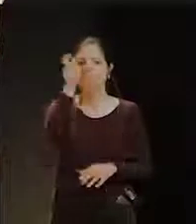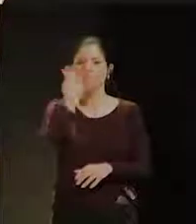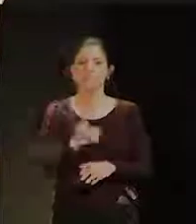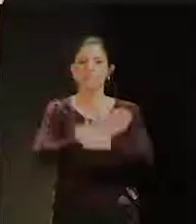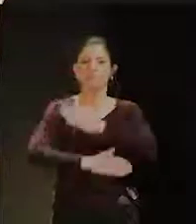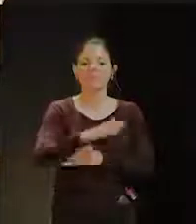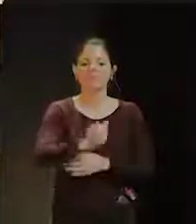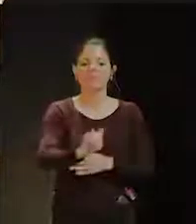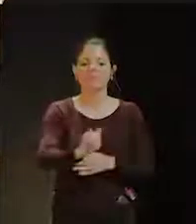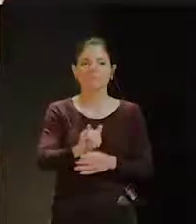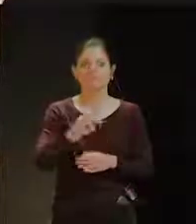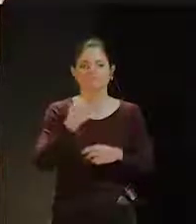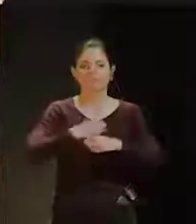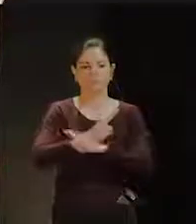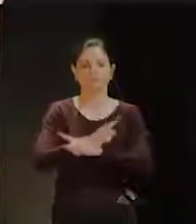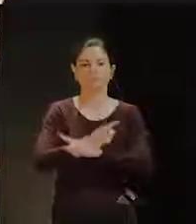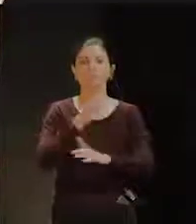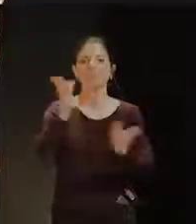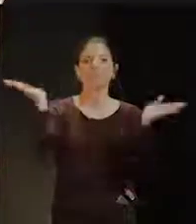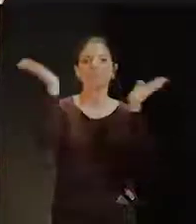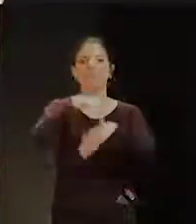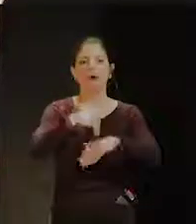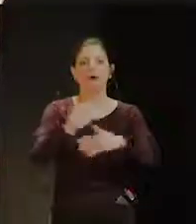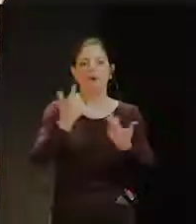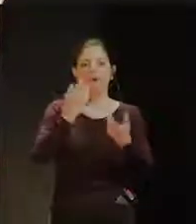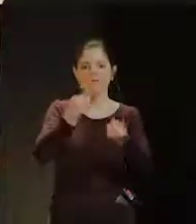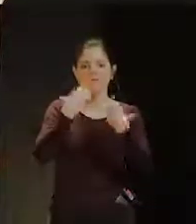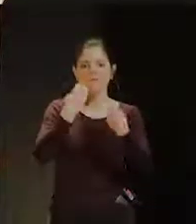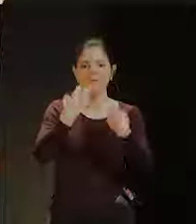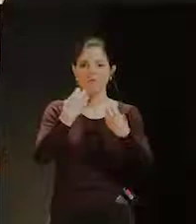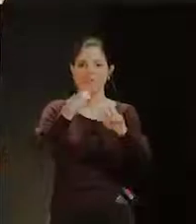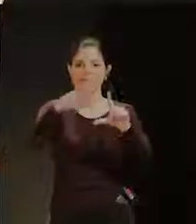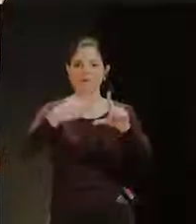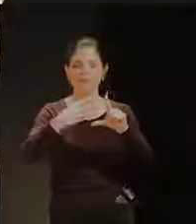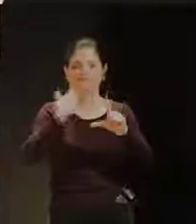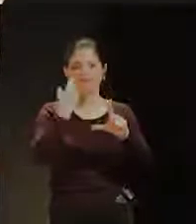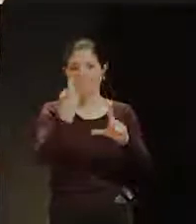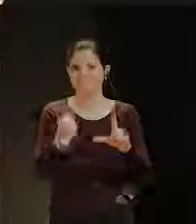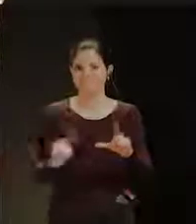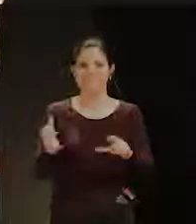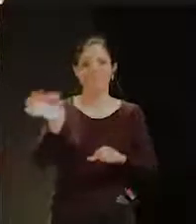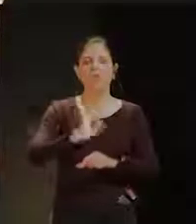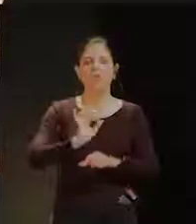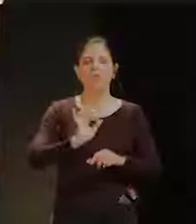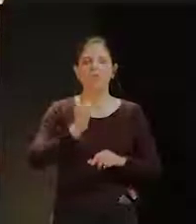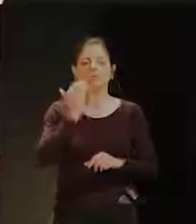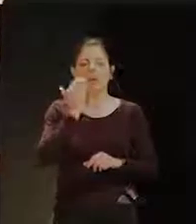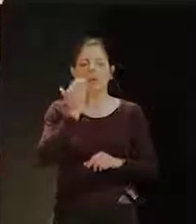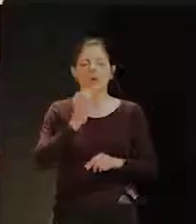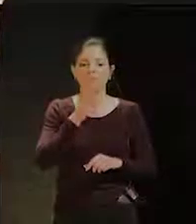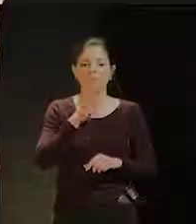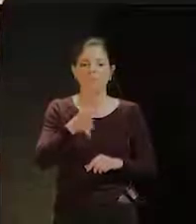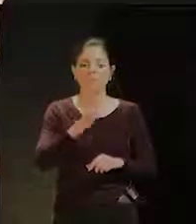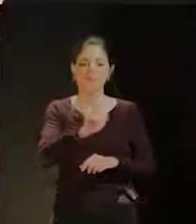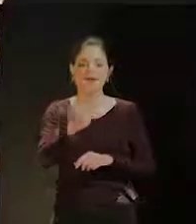persona con discapacidad se pone nerviosa porque no hay suficiente información en la página web. Bueno, o podría ser debido